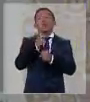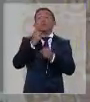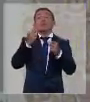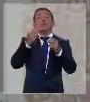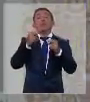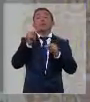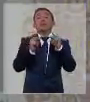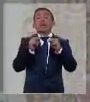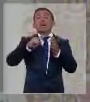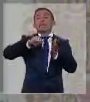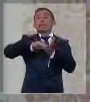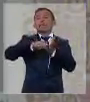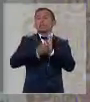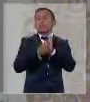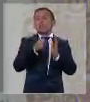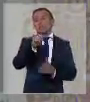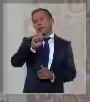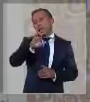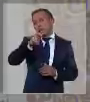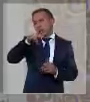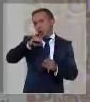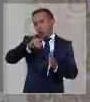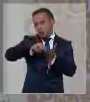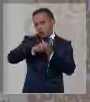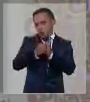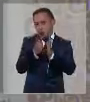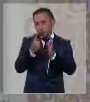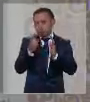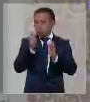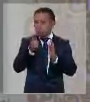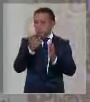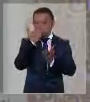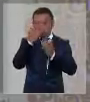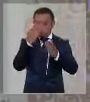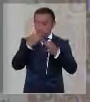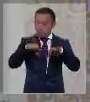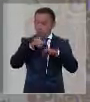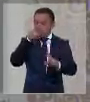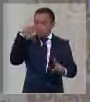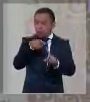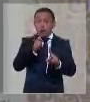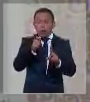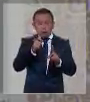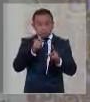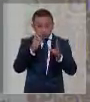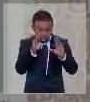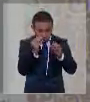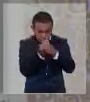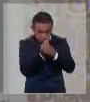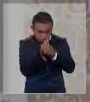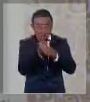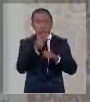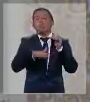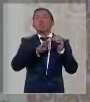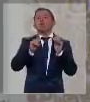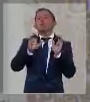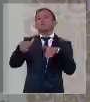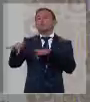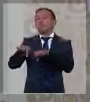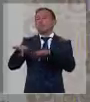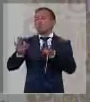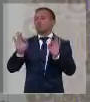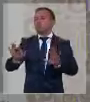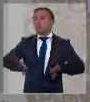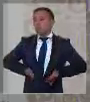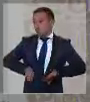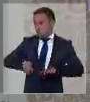es la parte que demanda la industria y la empresa que estamos teniendo en México. A ese es al que usted le daría prioridad. Así es. Y por